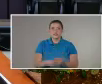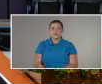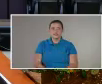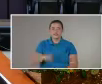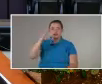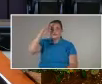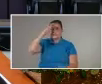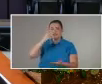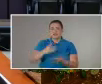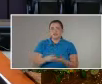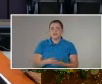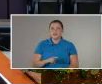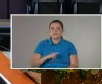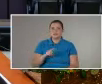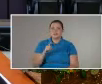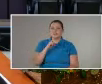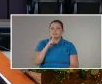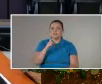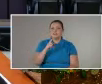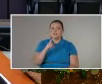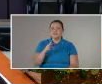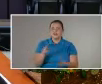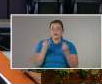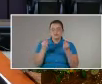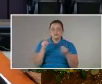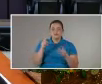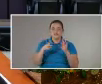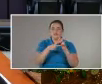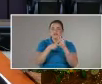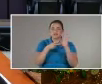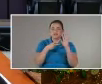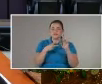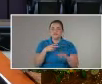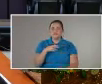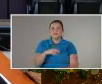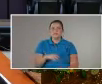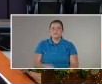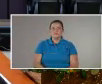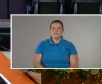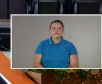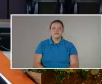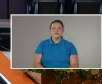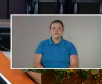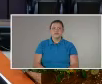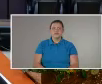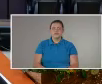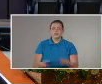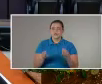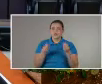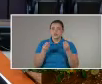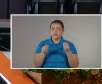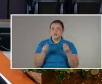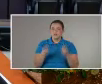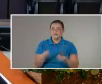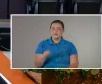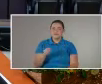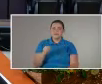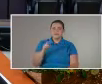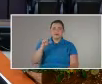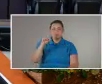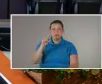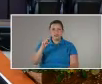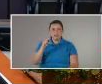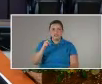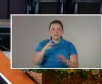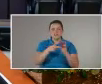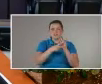Creo que se ha dicho muchísimo de este pasaje. Y por eso le digo, tan pequeño el versículo y tan profundo, porque es muy difícil de